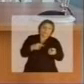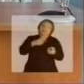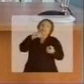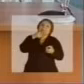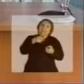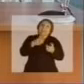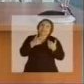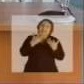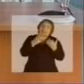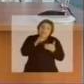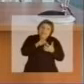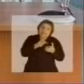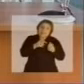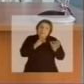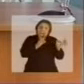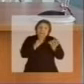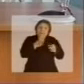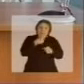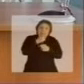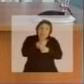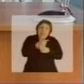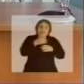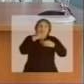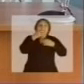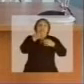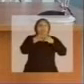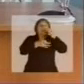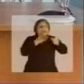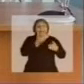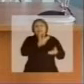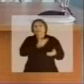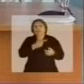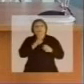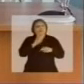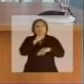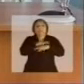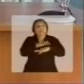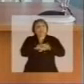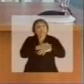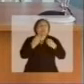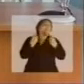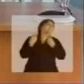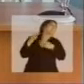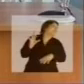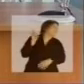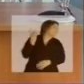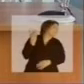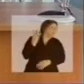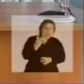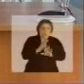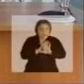Que intentan Decirle al Estado No puedes Eludir la responsabilidad